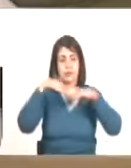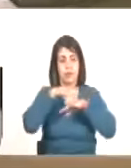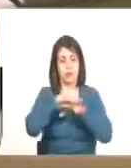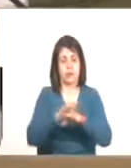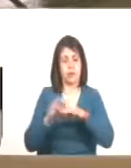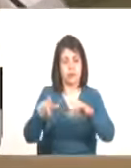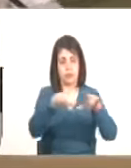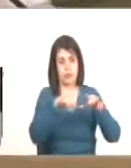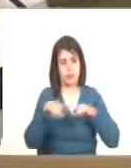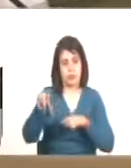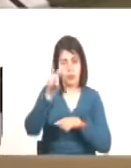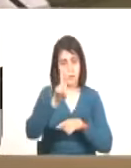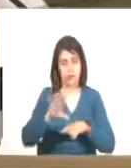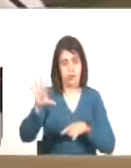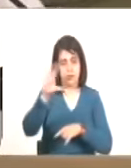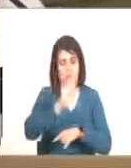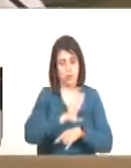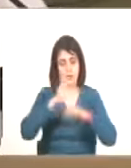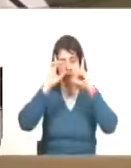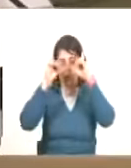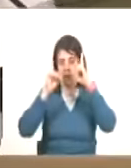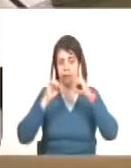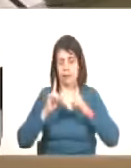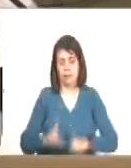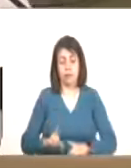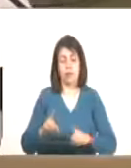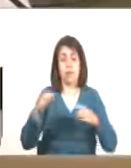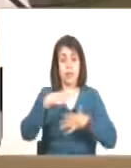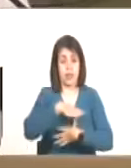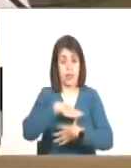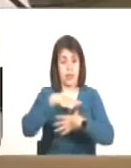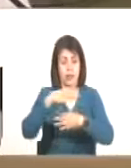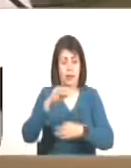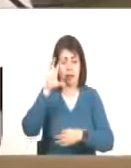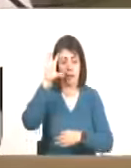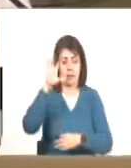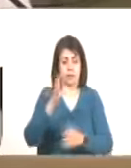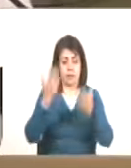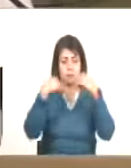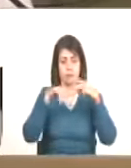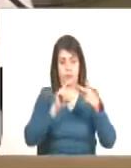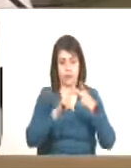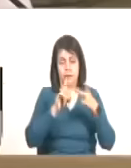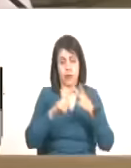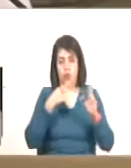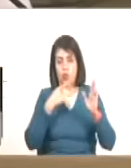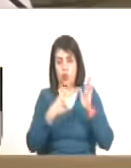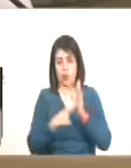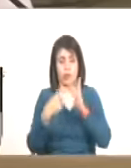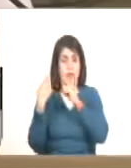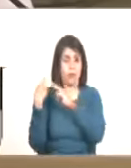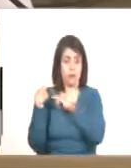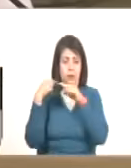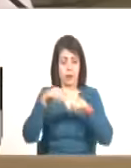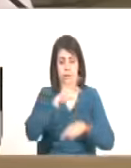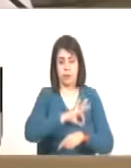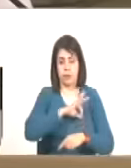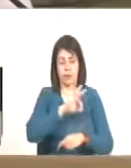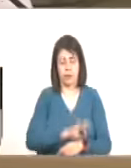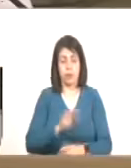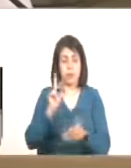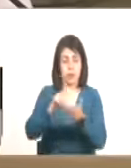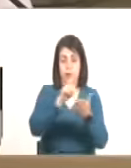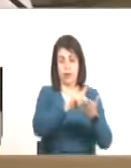integridad territorial, la autodeterminación y los intereses de la nación. 2. Cumplir sus responsabilidades sociales